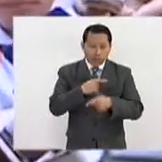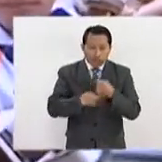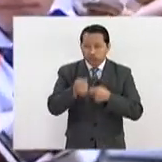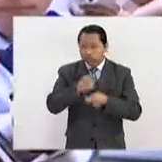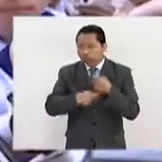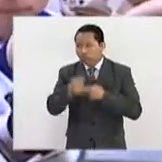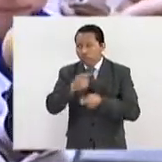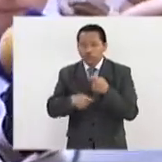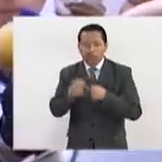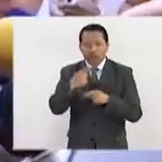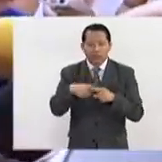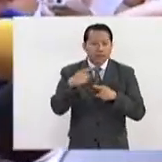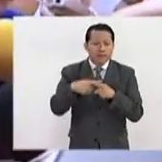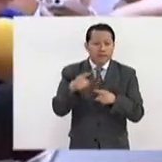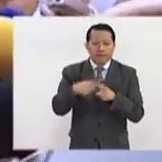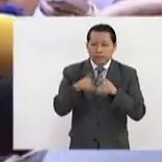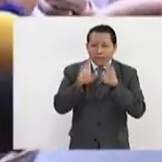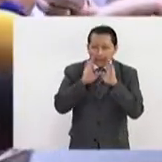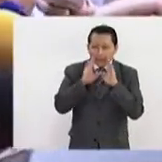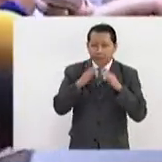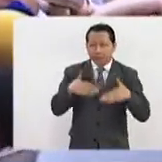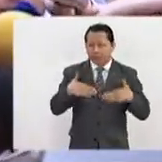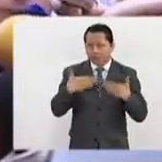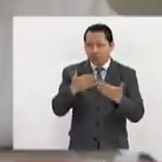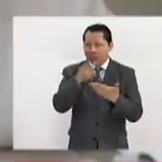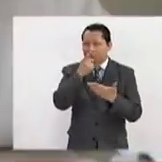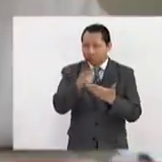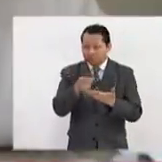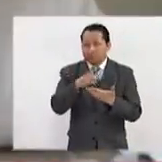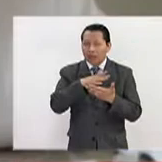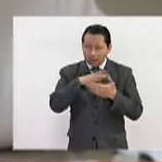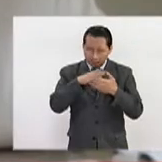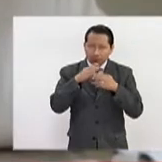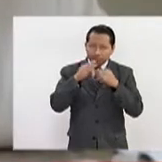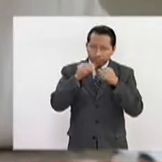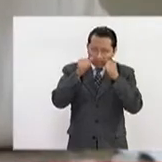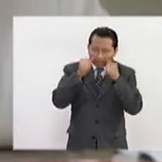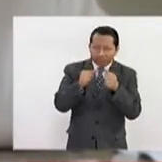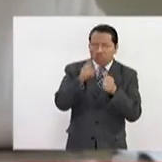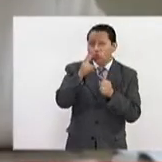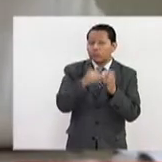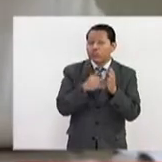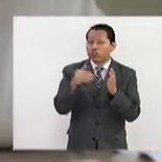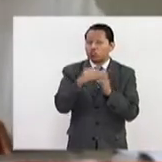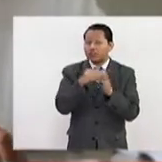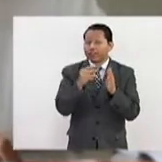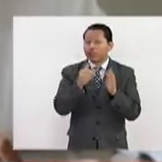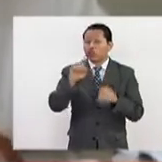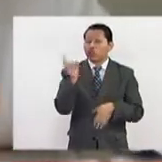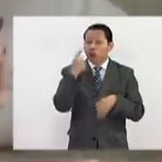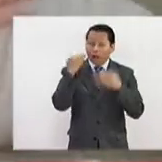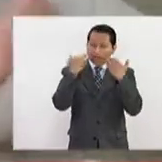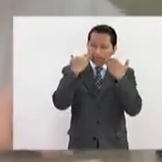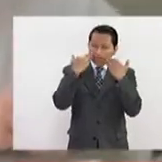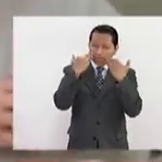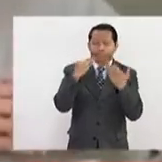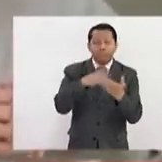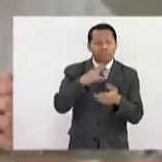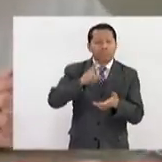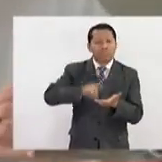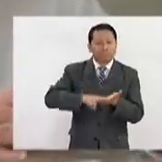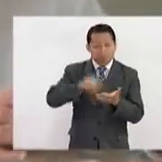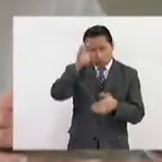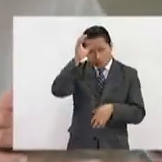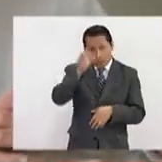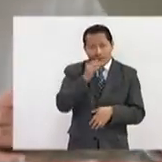que generaba el cártel, confesó haber presenciado la entrega de $2 millones a funcionarios de primer nivel en Coahuila a cambio